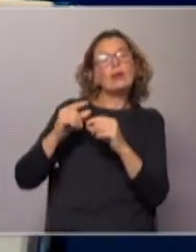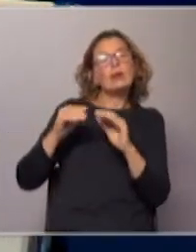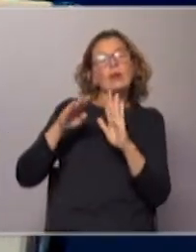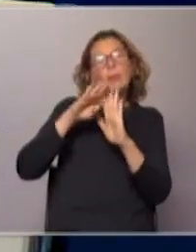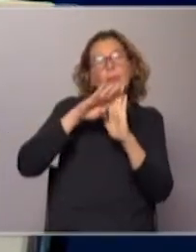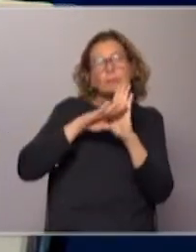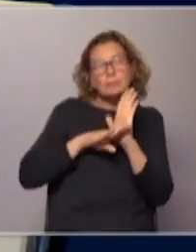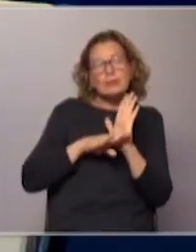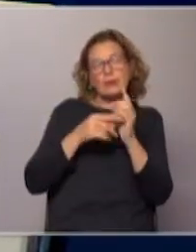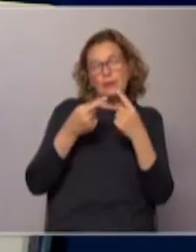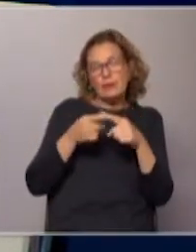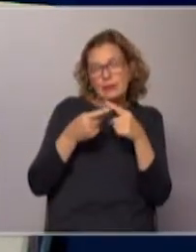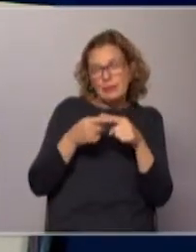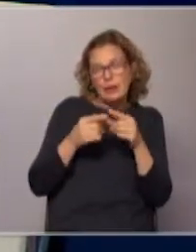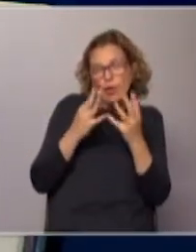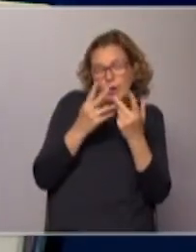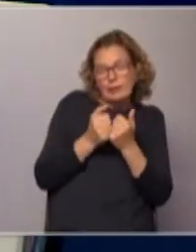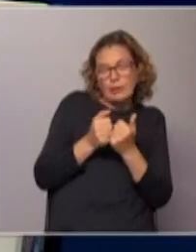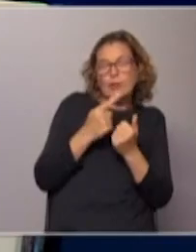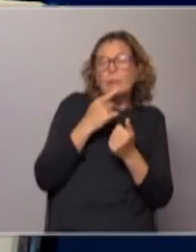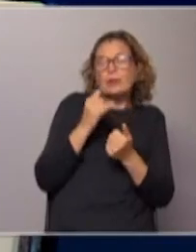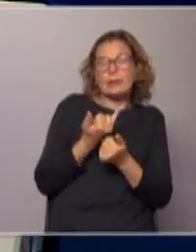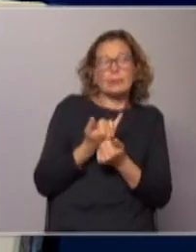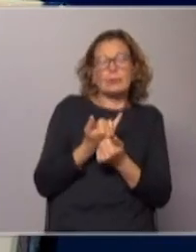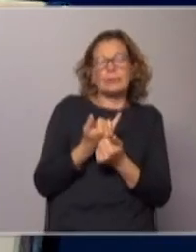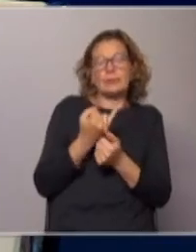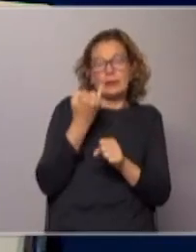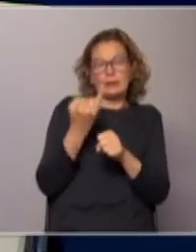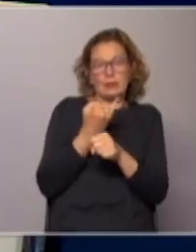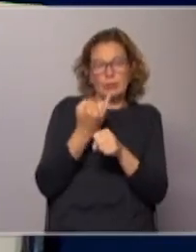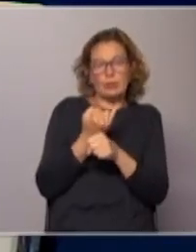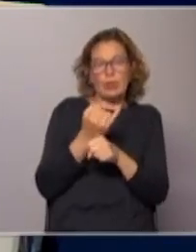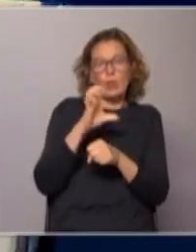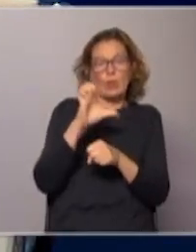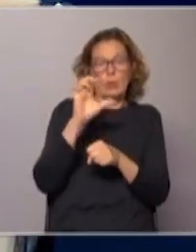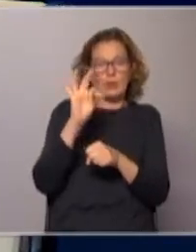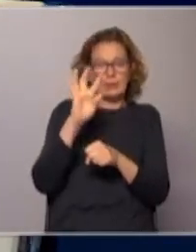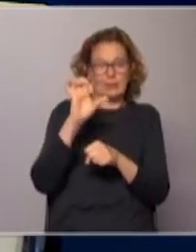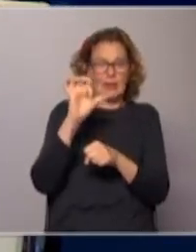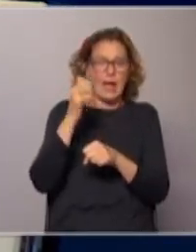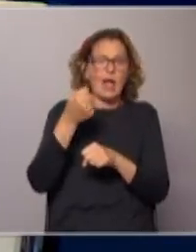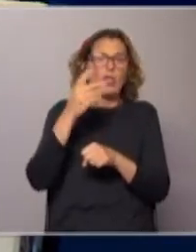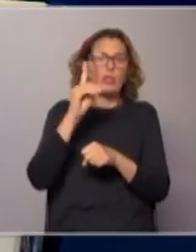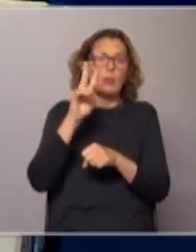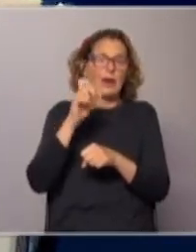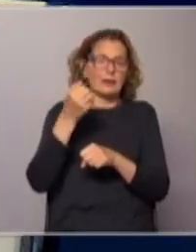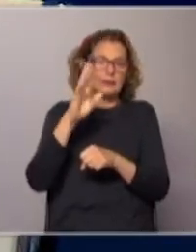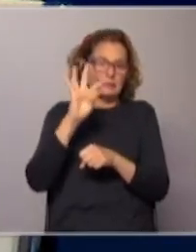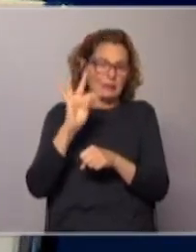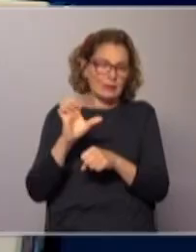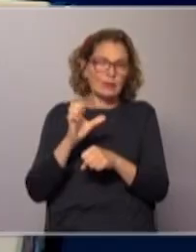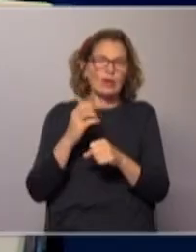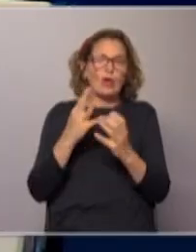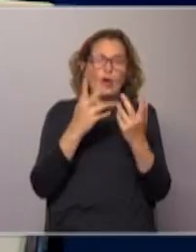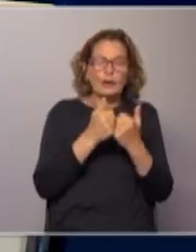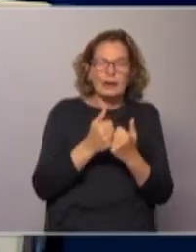serie de pequeñas de pequeñas organizaciones por ejemplo el instituto cuesta duarte que tenía un subsidio se les acaba están los